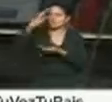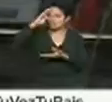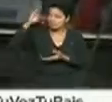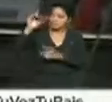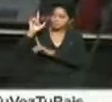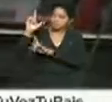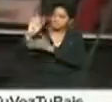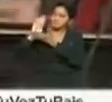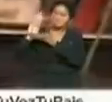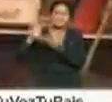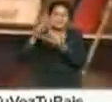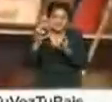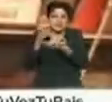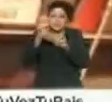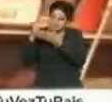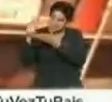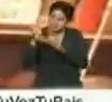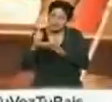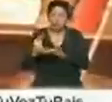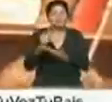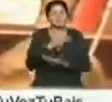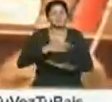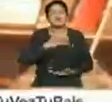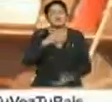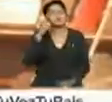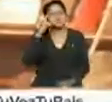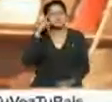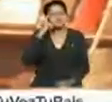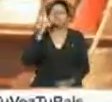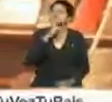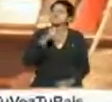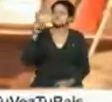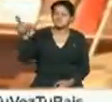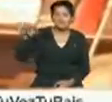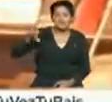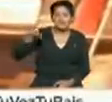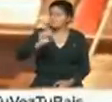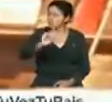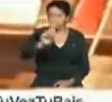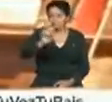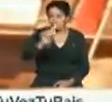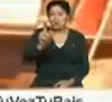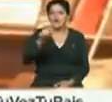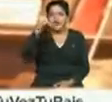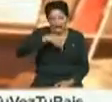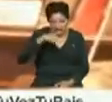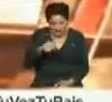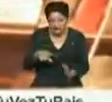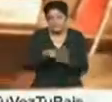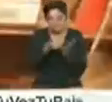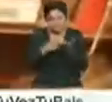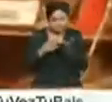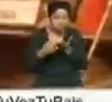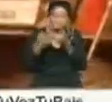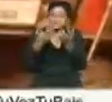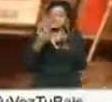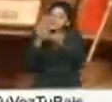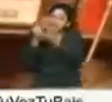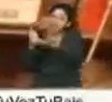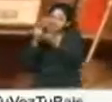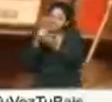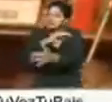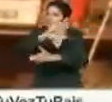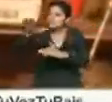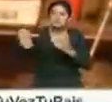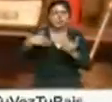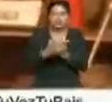como de ISPOL. No se dejen creer de los mentirosos de siempre. Aquí estamos legislando en función del bien de todos